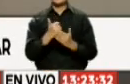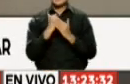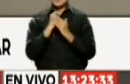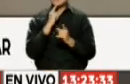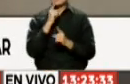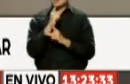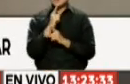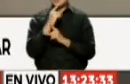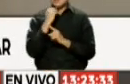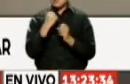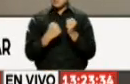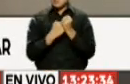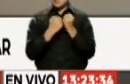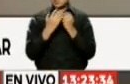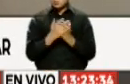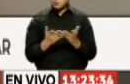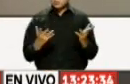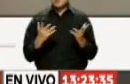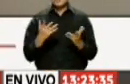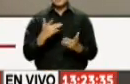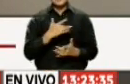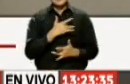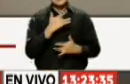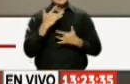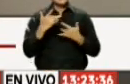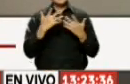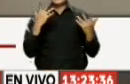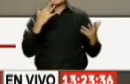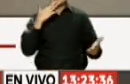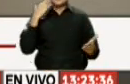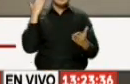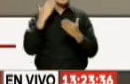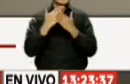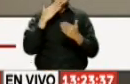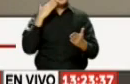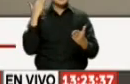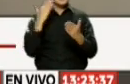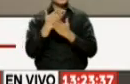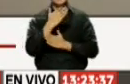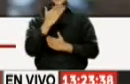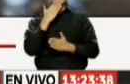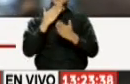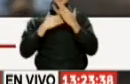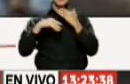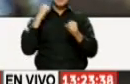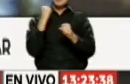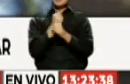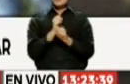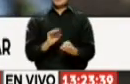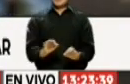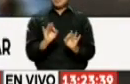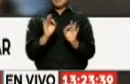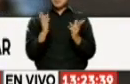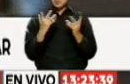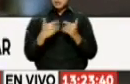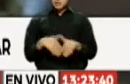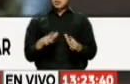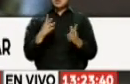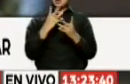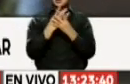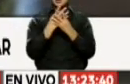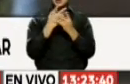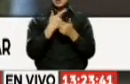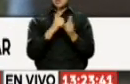nuestro futuro. No hay palabras para expresar tanta gratitud a su noble trabajo. Sin embargo, luego de salir del